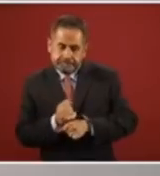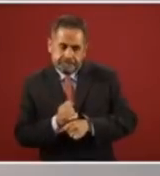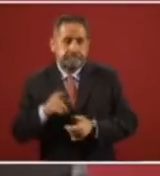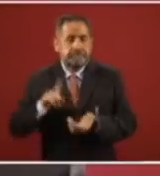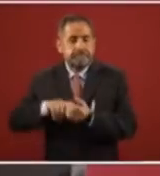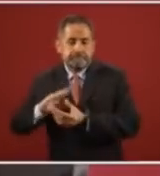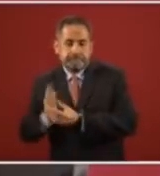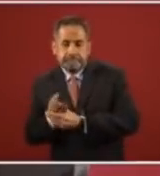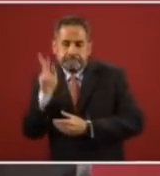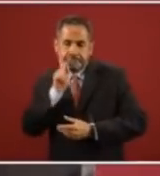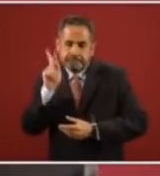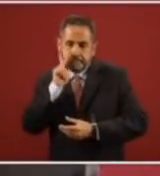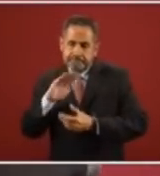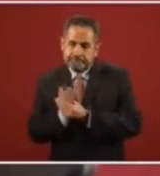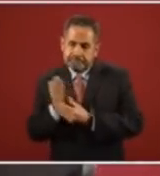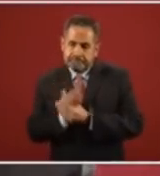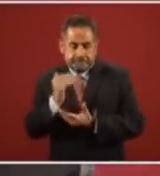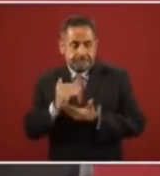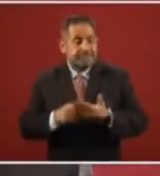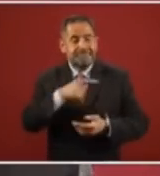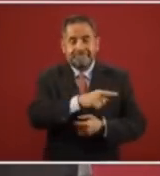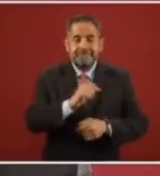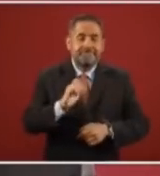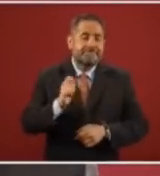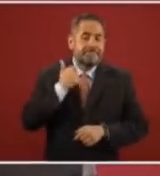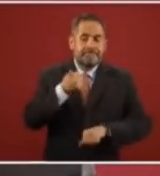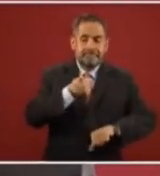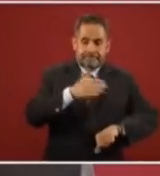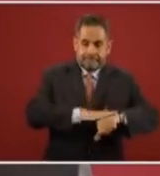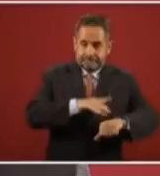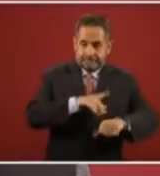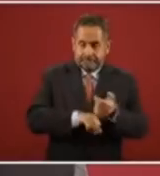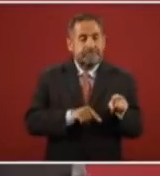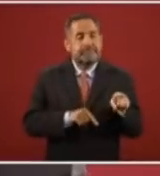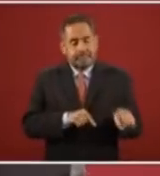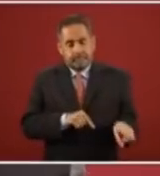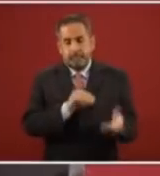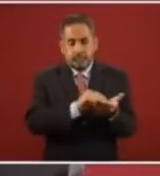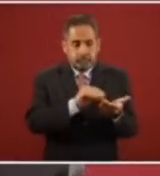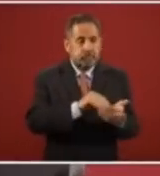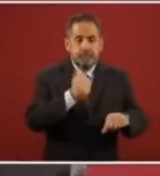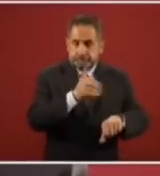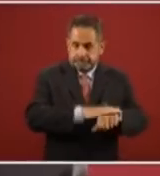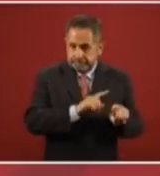pruebas de que administradores de puertos